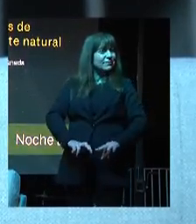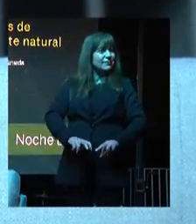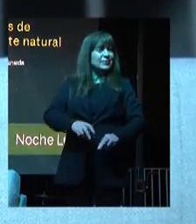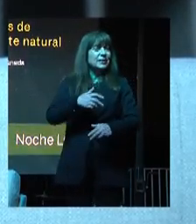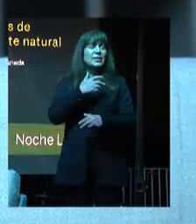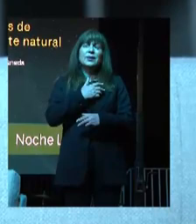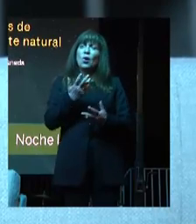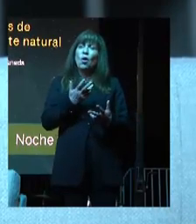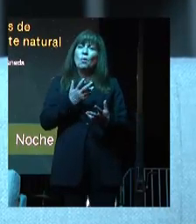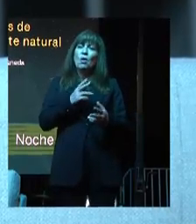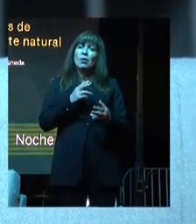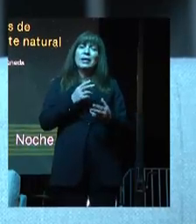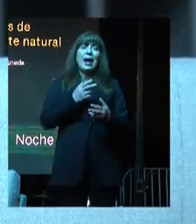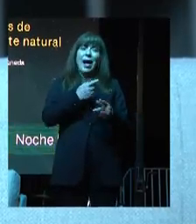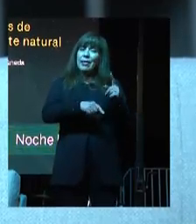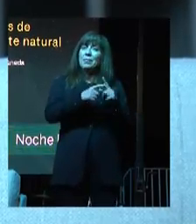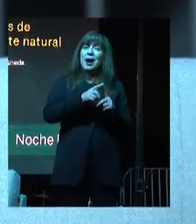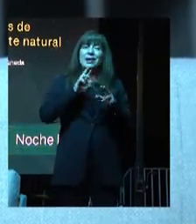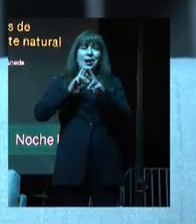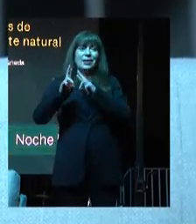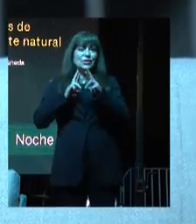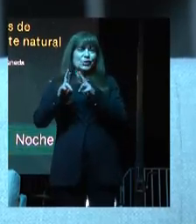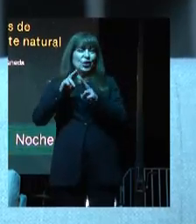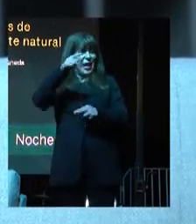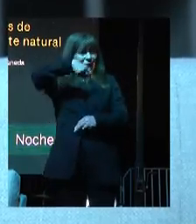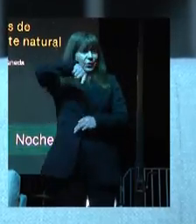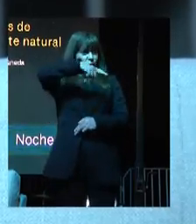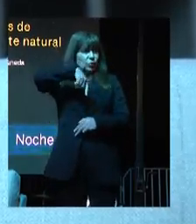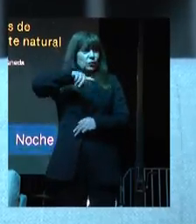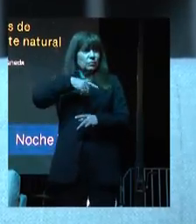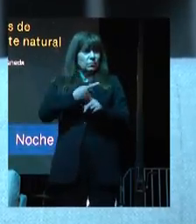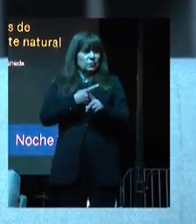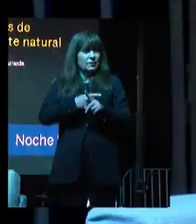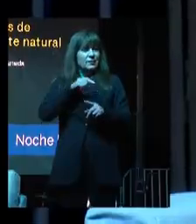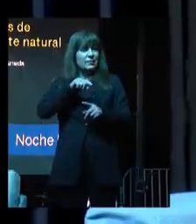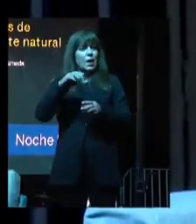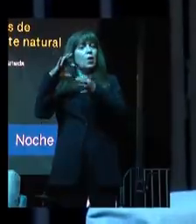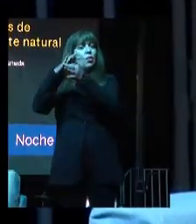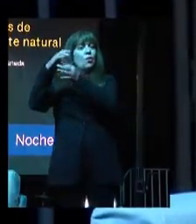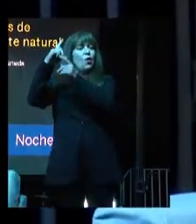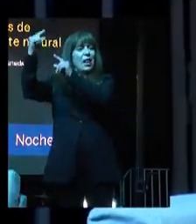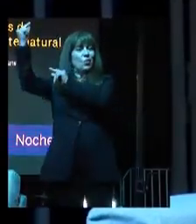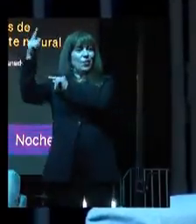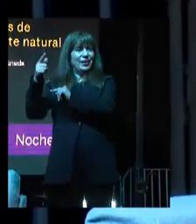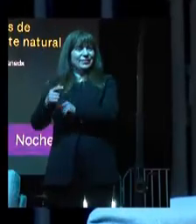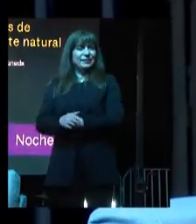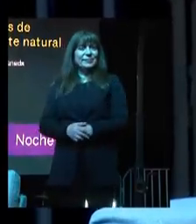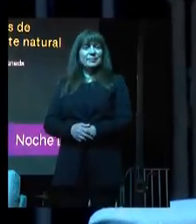todo esto con la luna, por supuesto, que es el tema central de hoy en día.